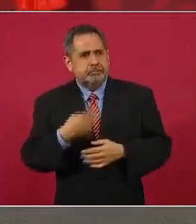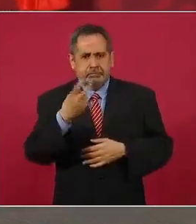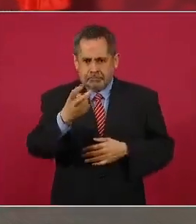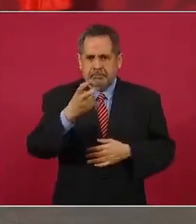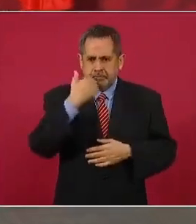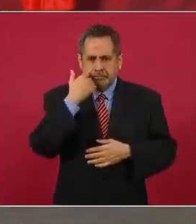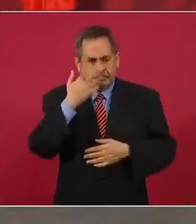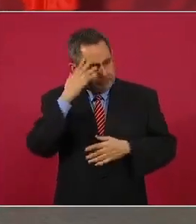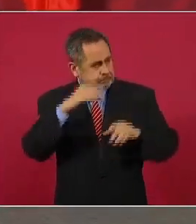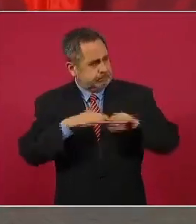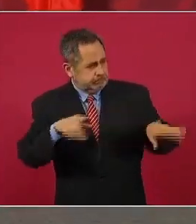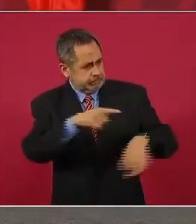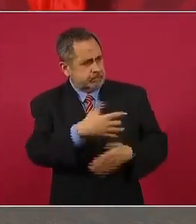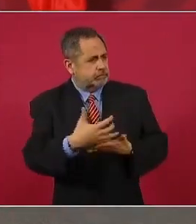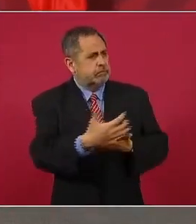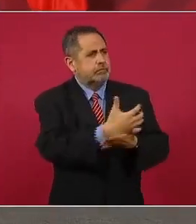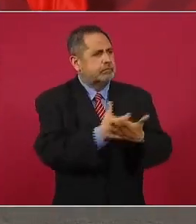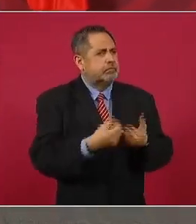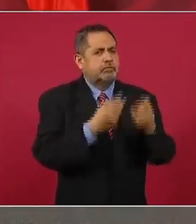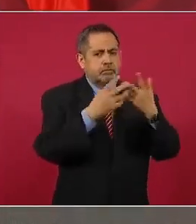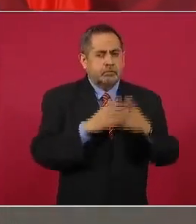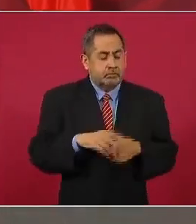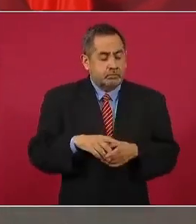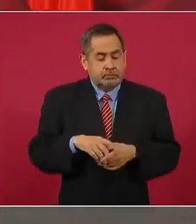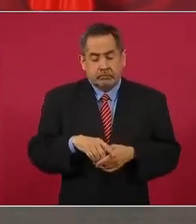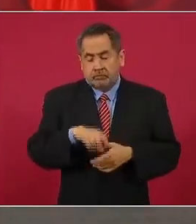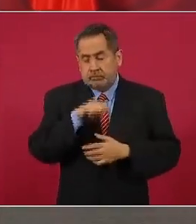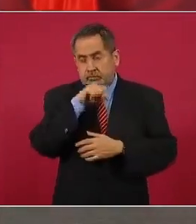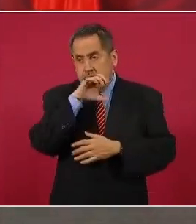ganan, que nos vamos a ir de espalda.